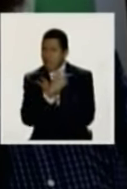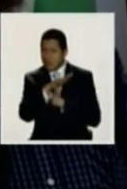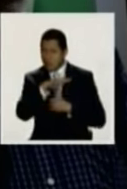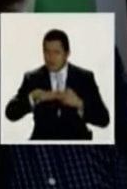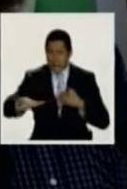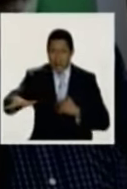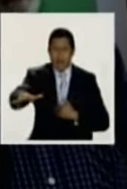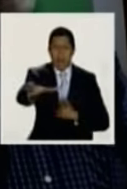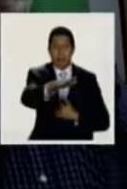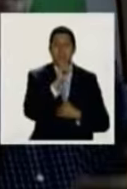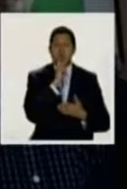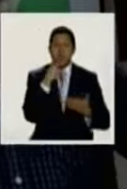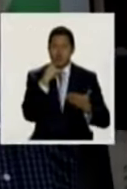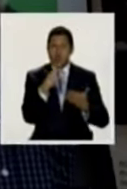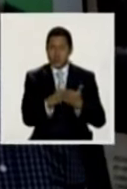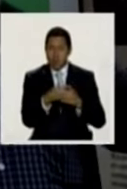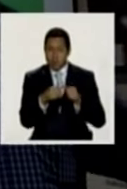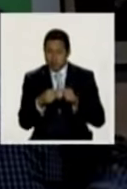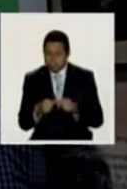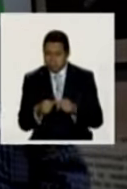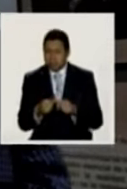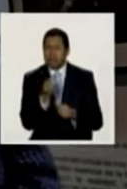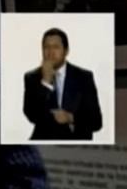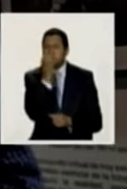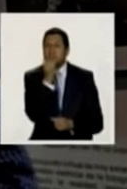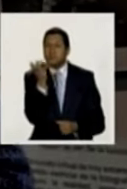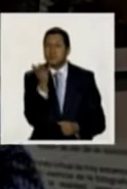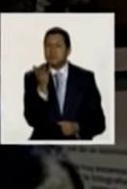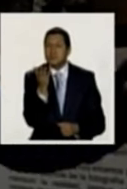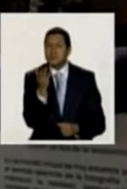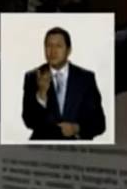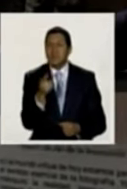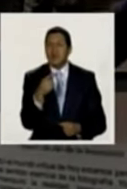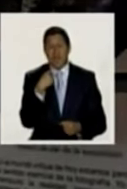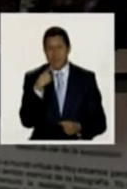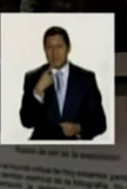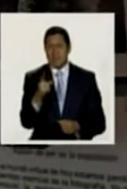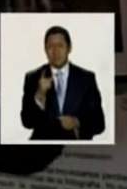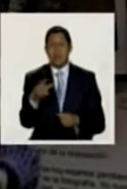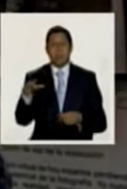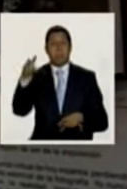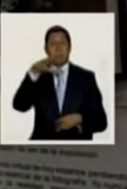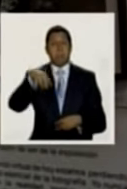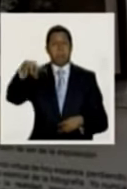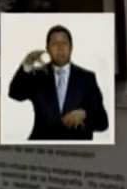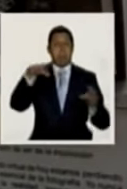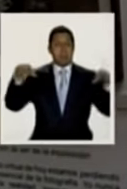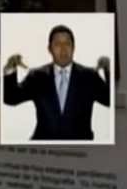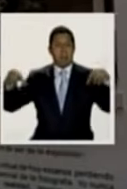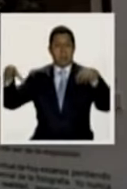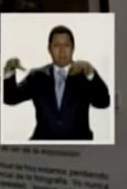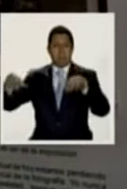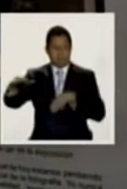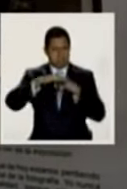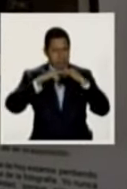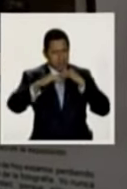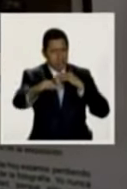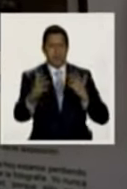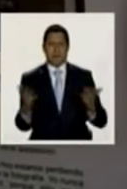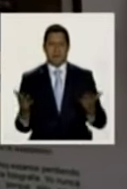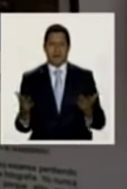sabana son nombres que se han quedado por ahí pronunciados y que se han quedado penando por ahí en la